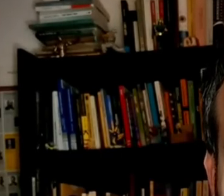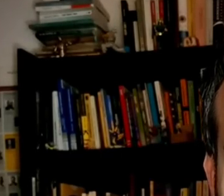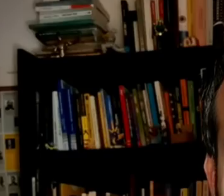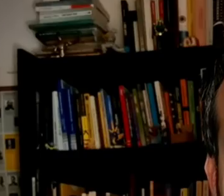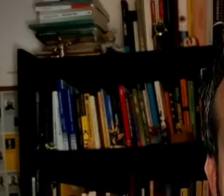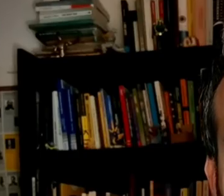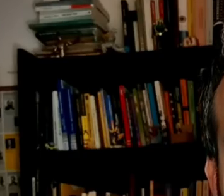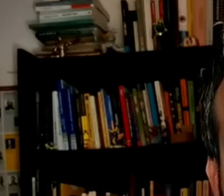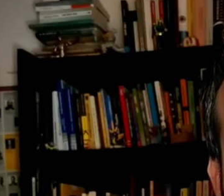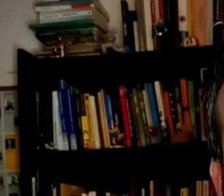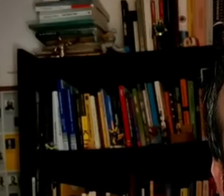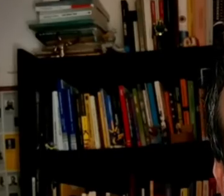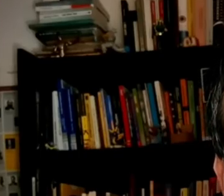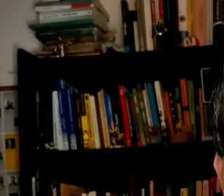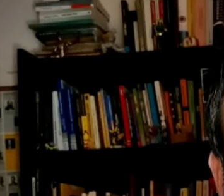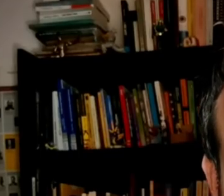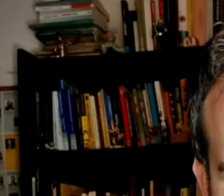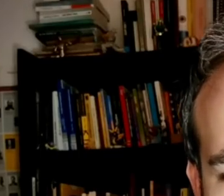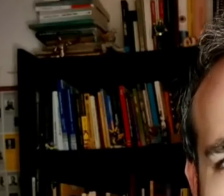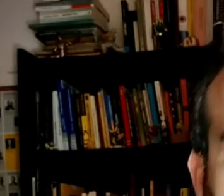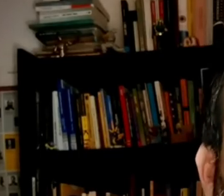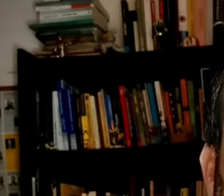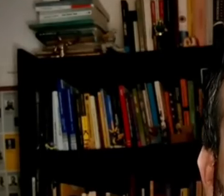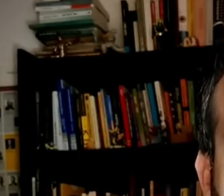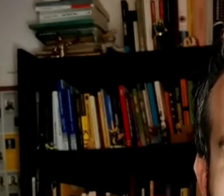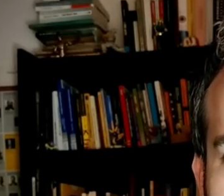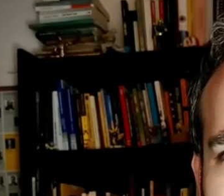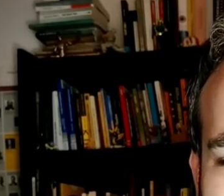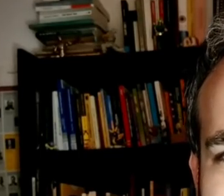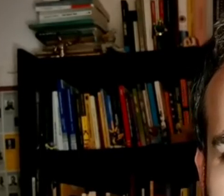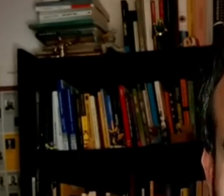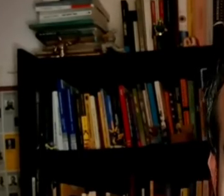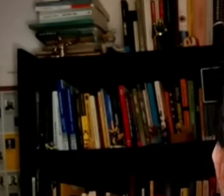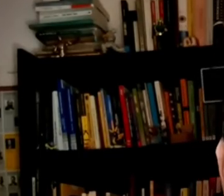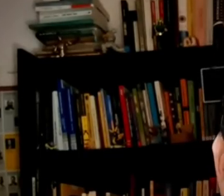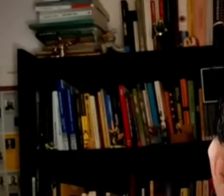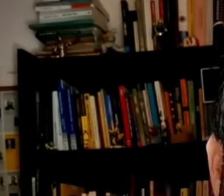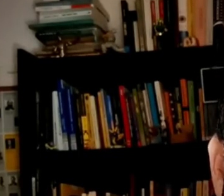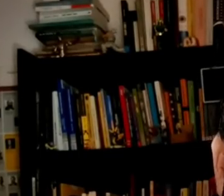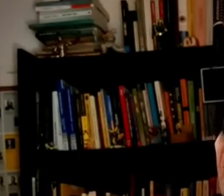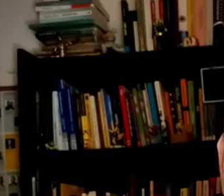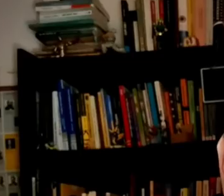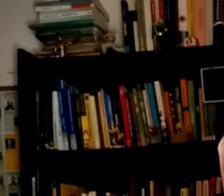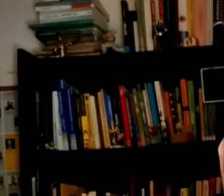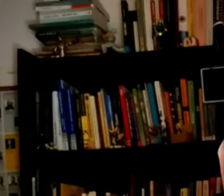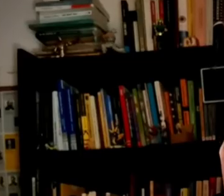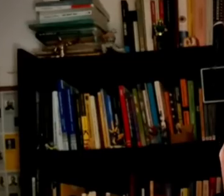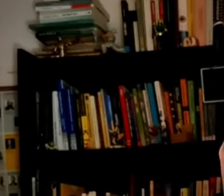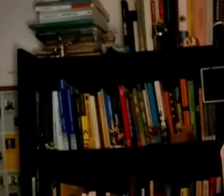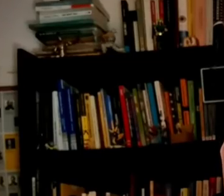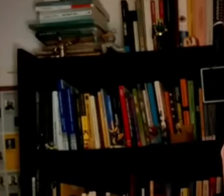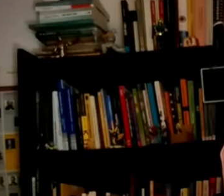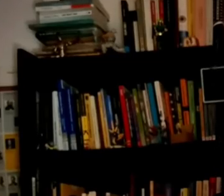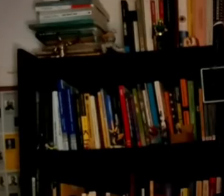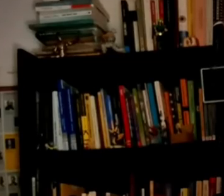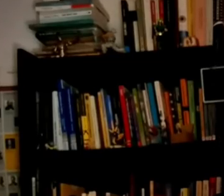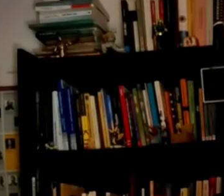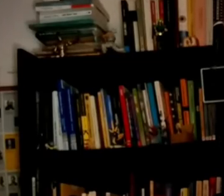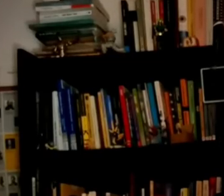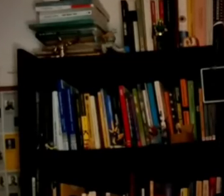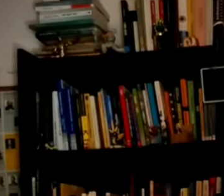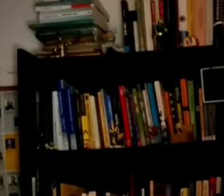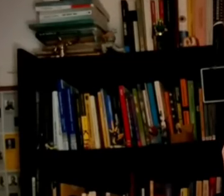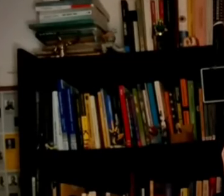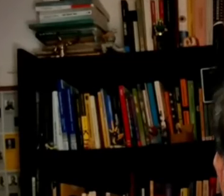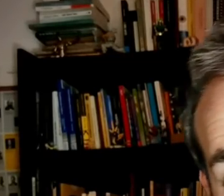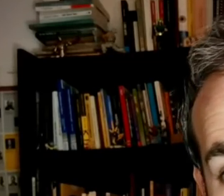en torno a unas condiciones constantes, ¿vale? De las restricciones políticas que se mantengan. Si no, pues no vale de nada hacer predicciones ni hablar de